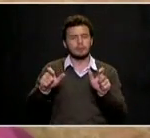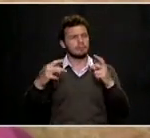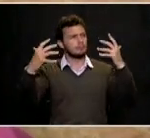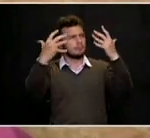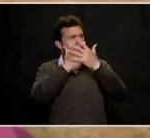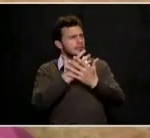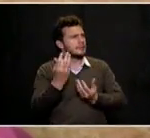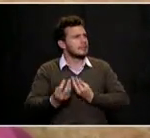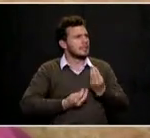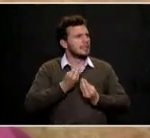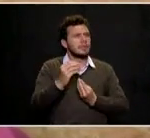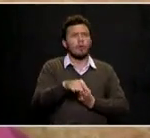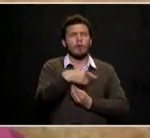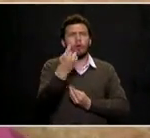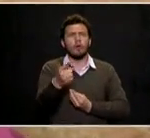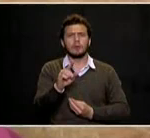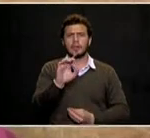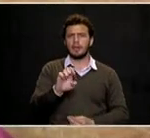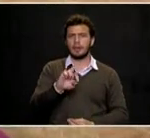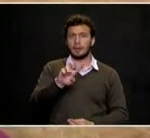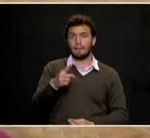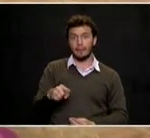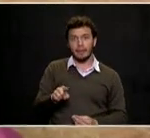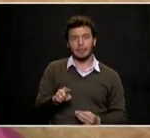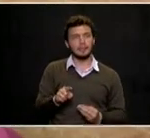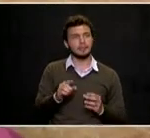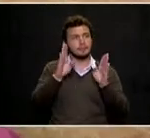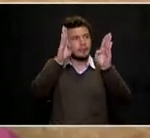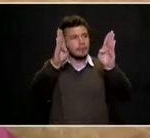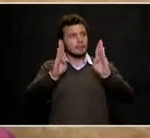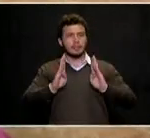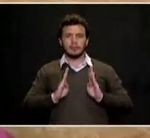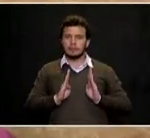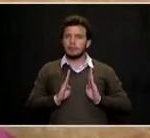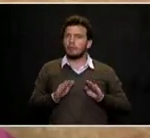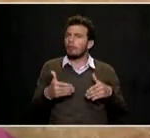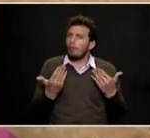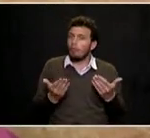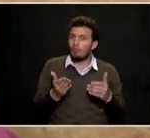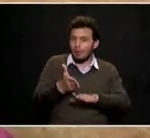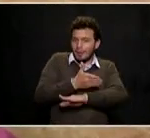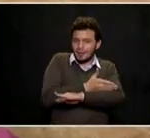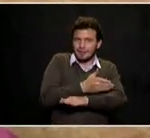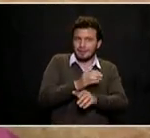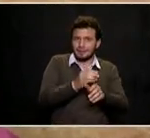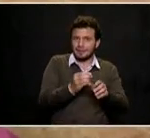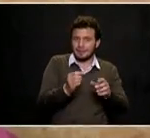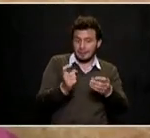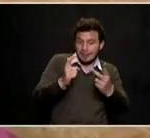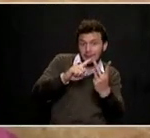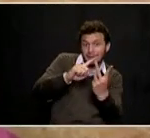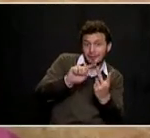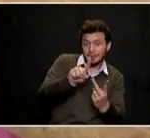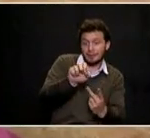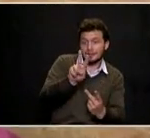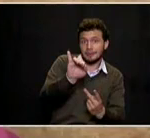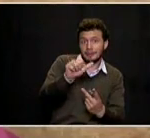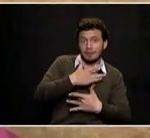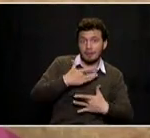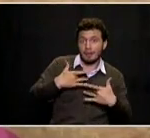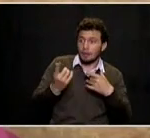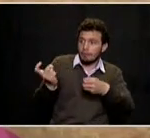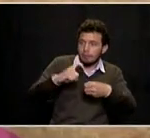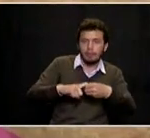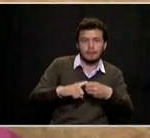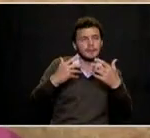consigue otra ips que se haga cargo de los indemnizados o de todos los afiliados a esta a esta de ps por el lado de